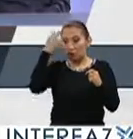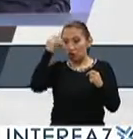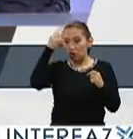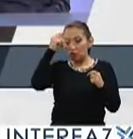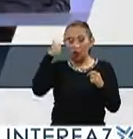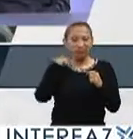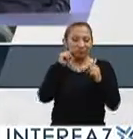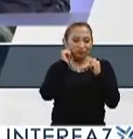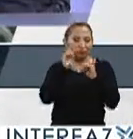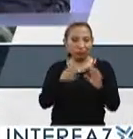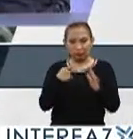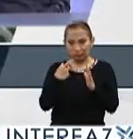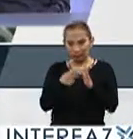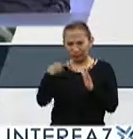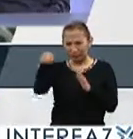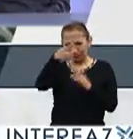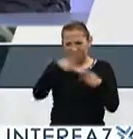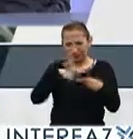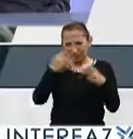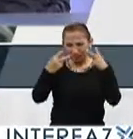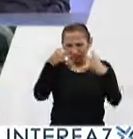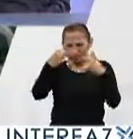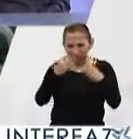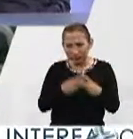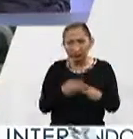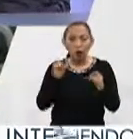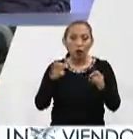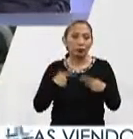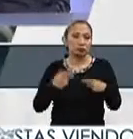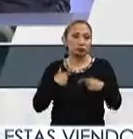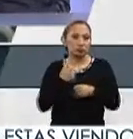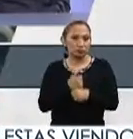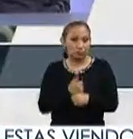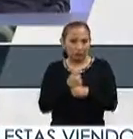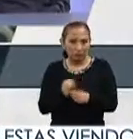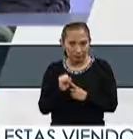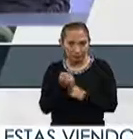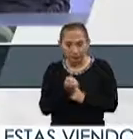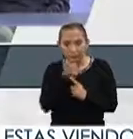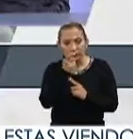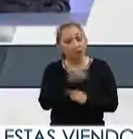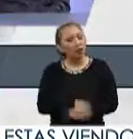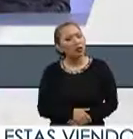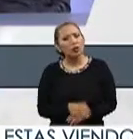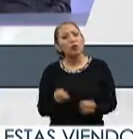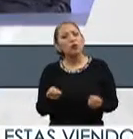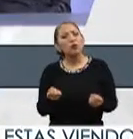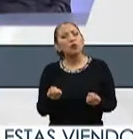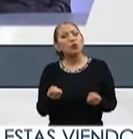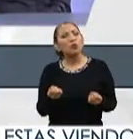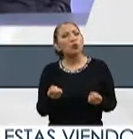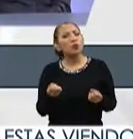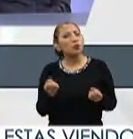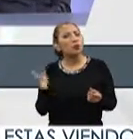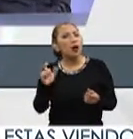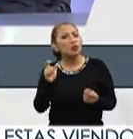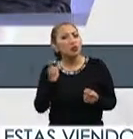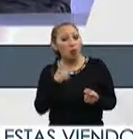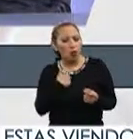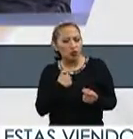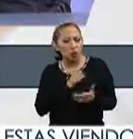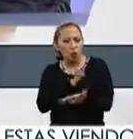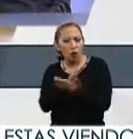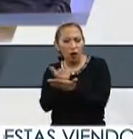preguntas que se hacen mucho los televidentes que nos estén viendo o los que sufren este tipo de situaciones es ¿cuándo y cómo recurrir a